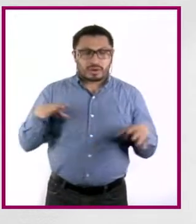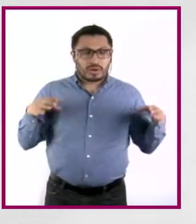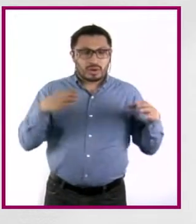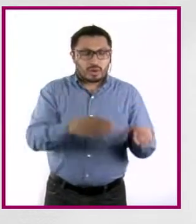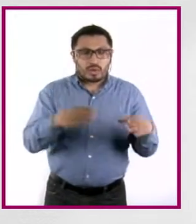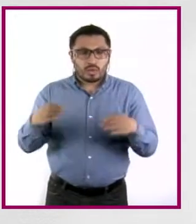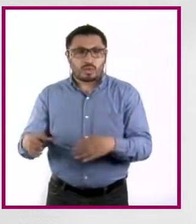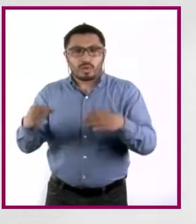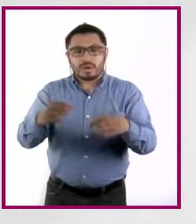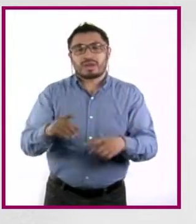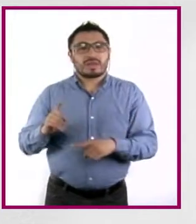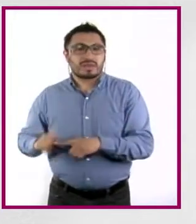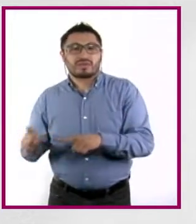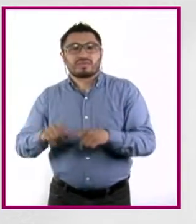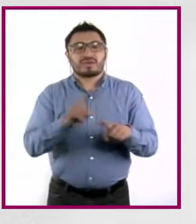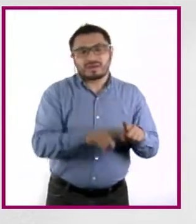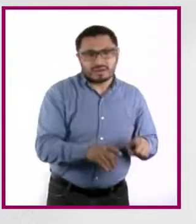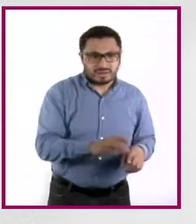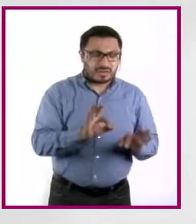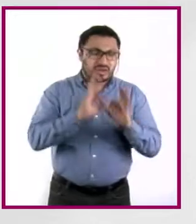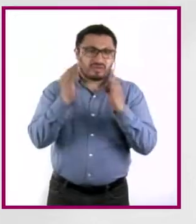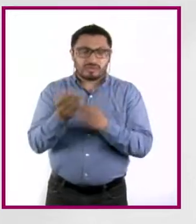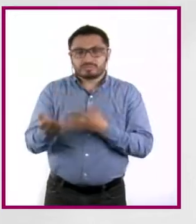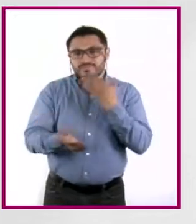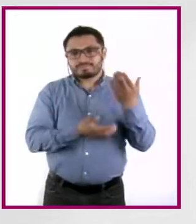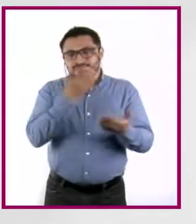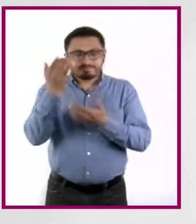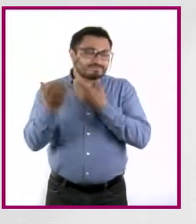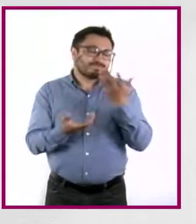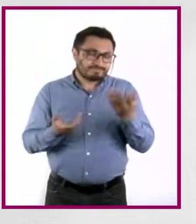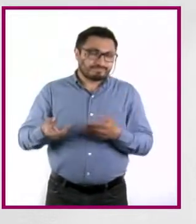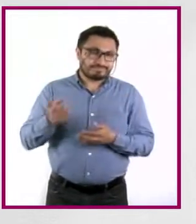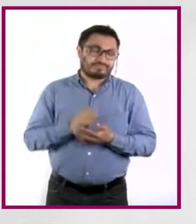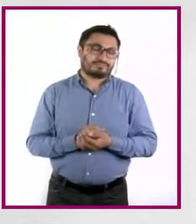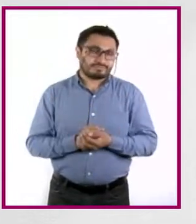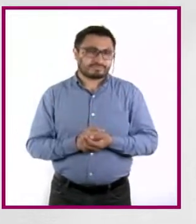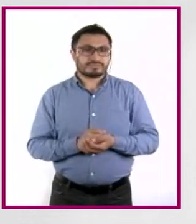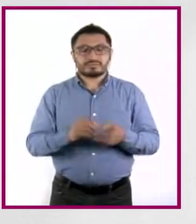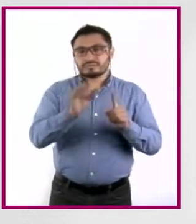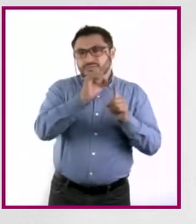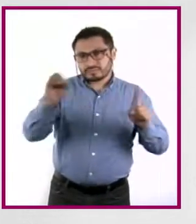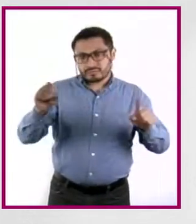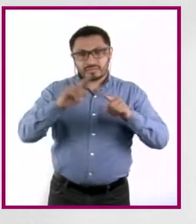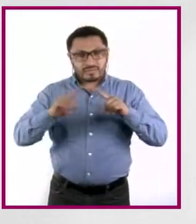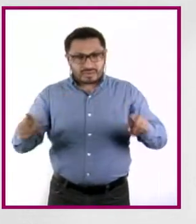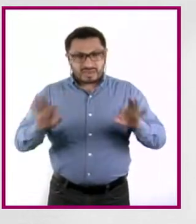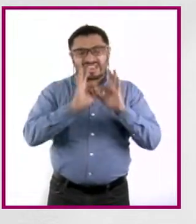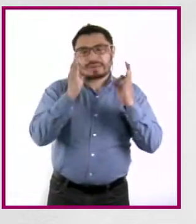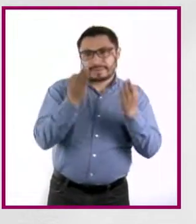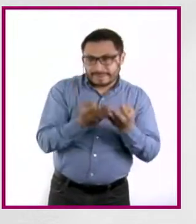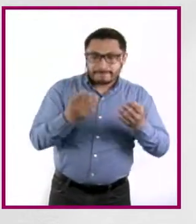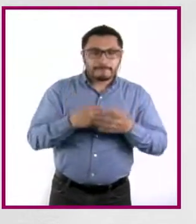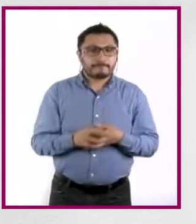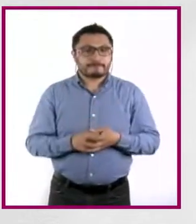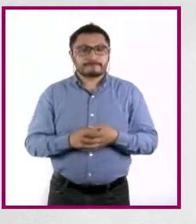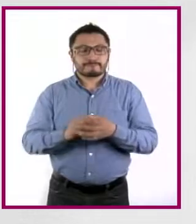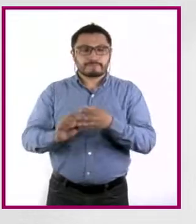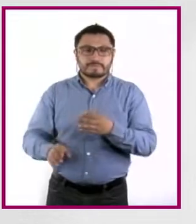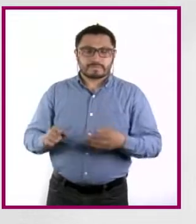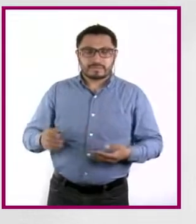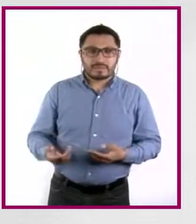diferentes formas para adaptarse y sobreponerse a lo que vivieron durante la colonia. Se organizaron de diferentes formas, se rebelaron contra